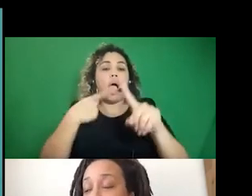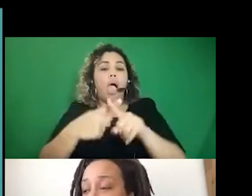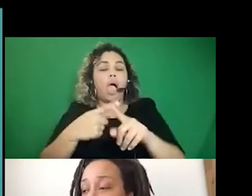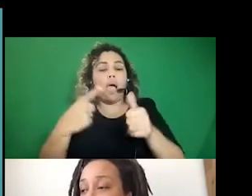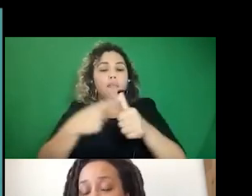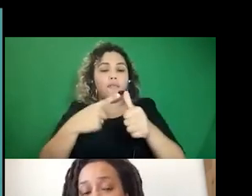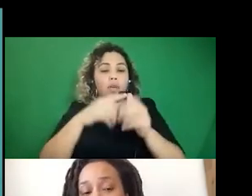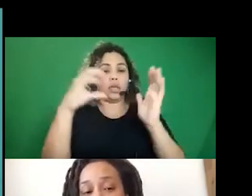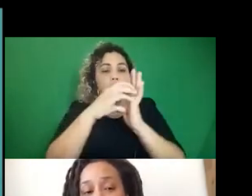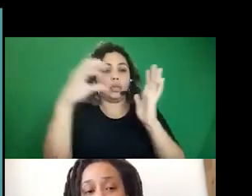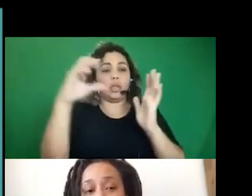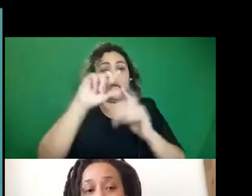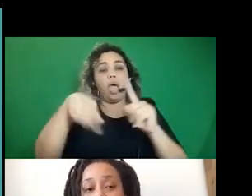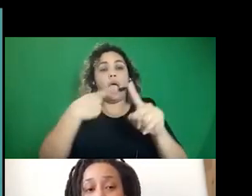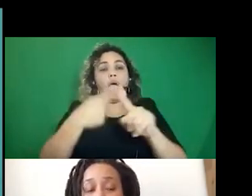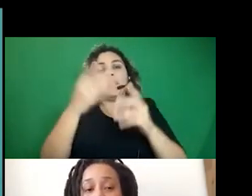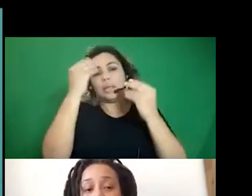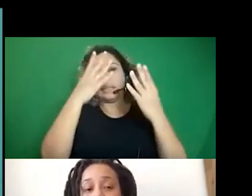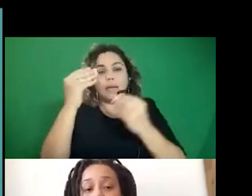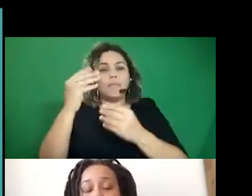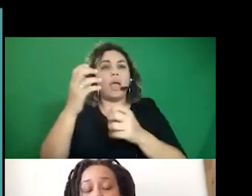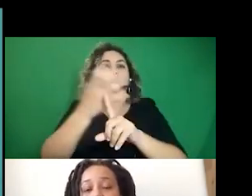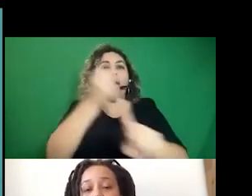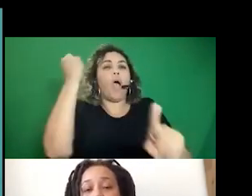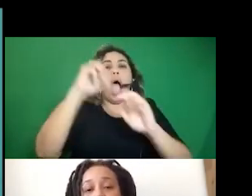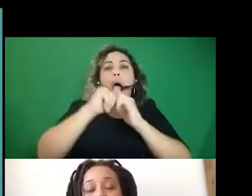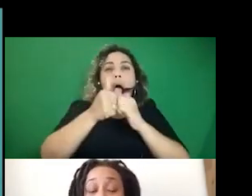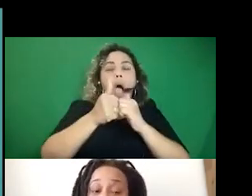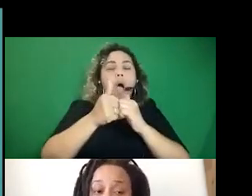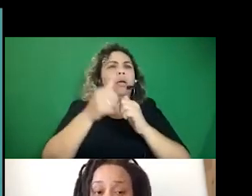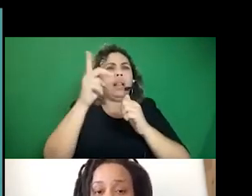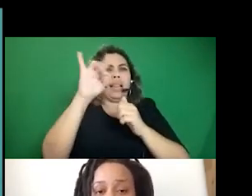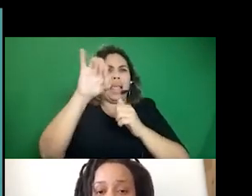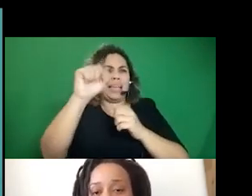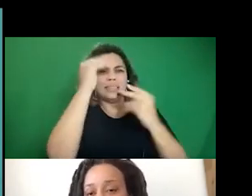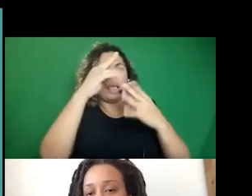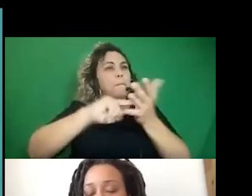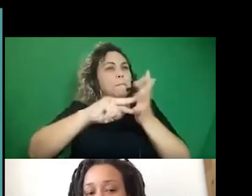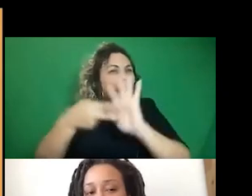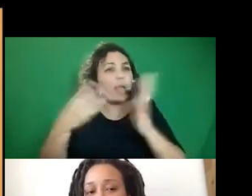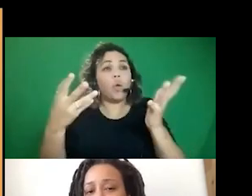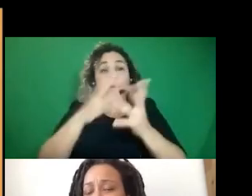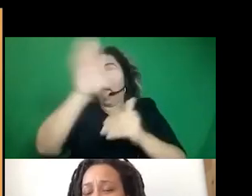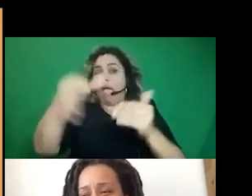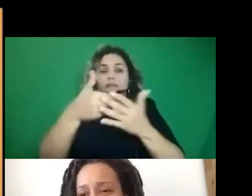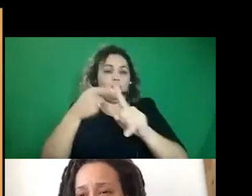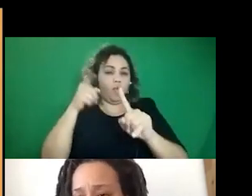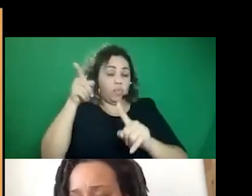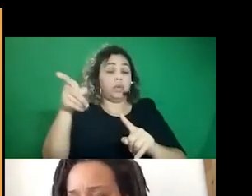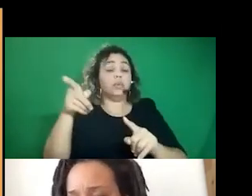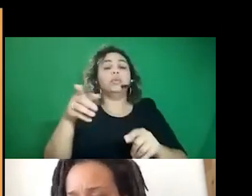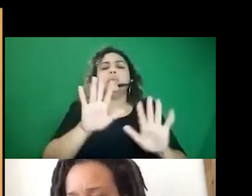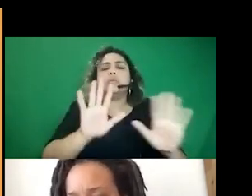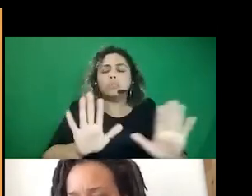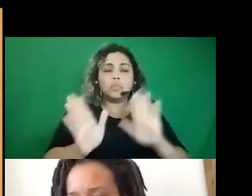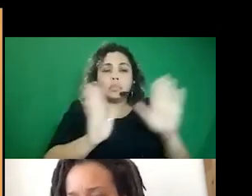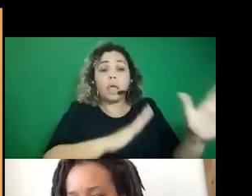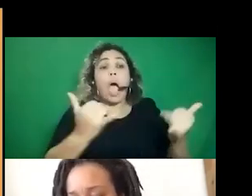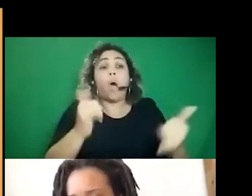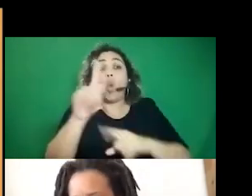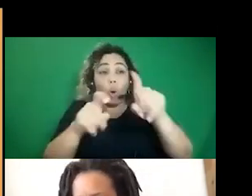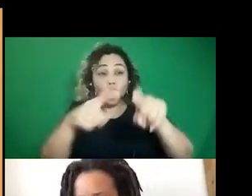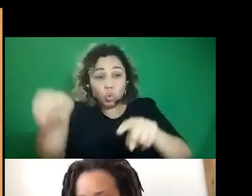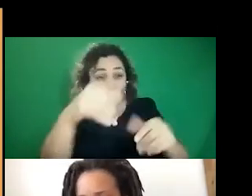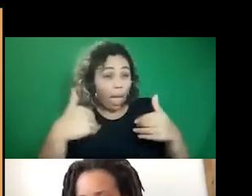centro por los estudios de gráficas políticas y hay definición necesitan alguna